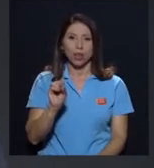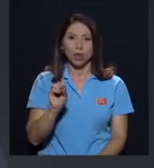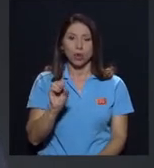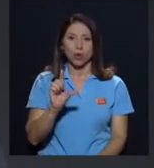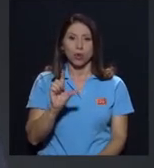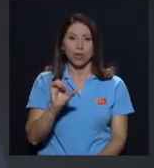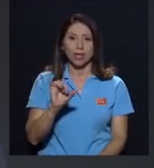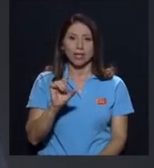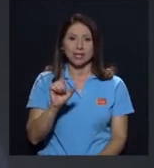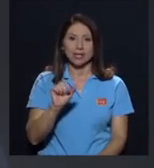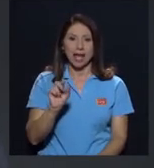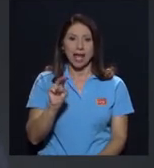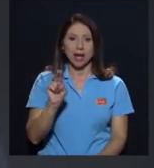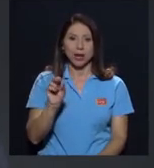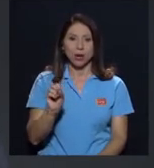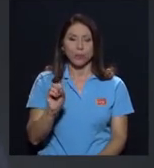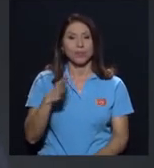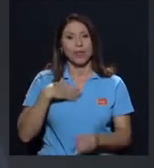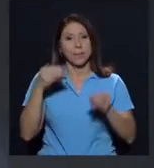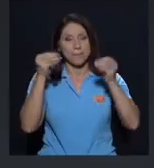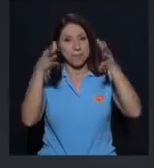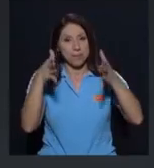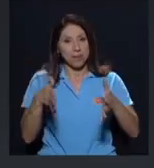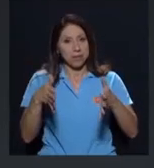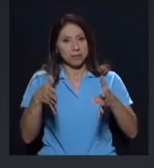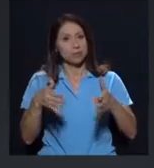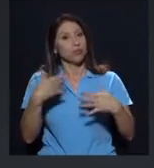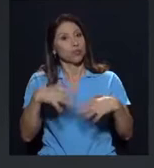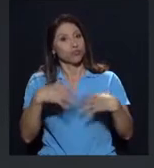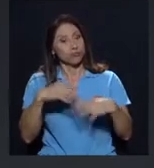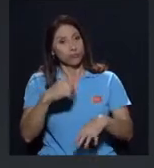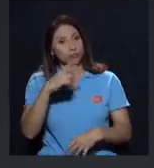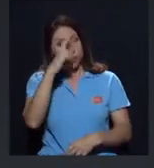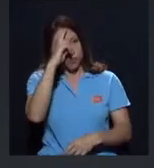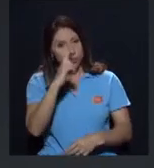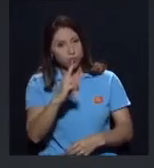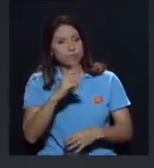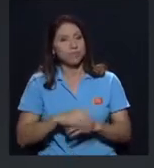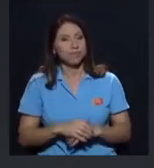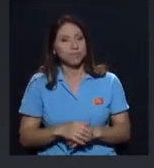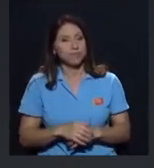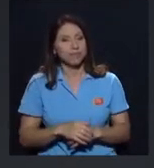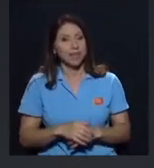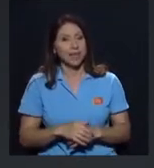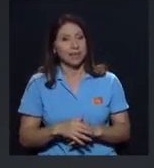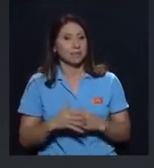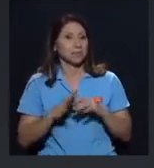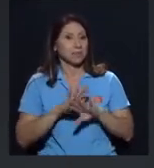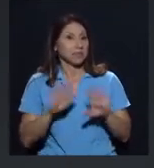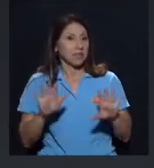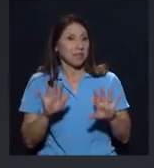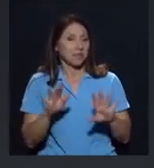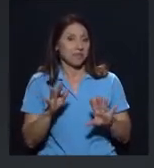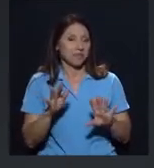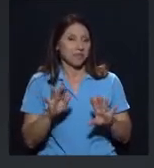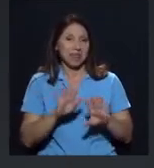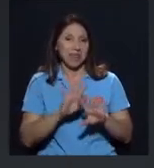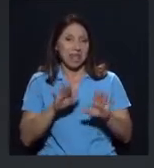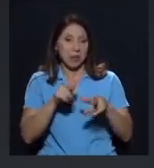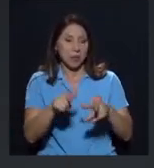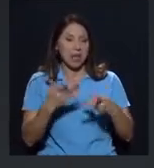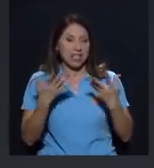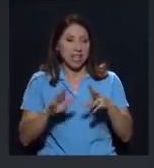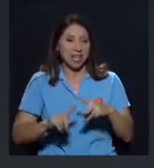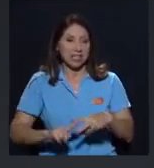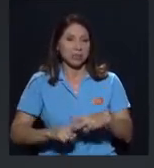mi maestro y tuve ese privilegio eso no lo hay porque ya ya hice una introducción muy larga donde